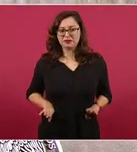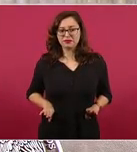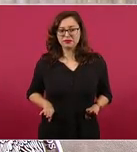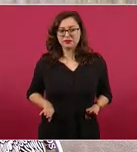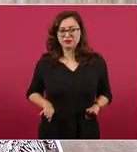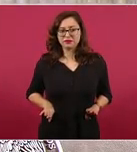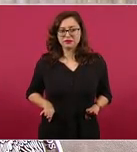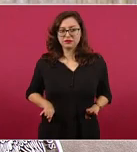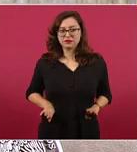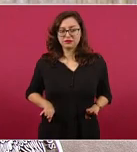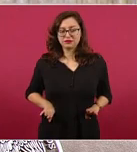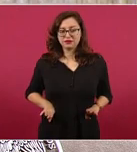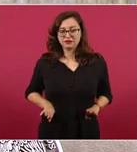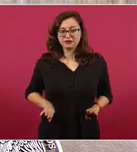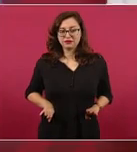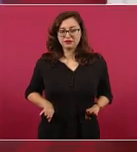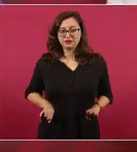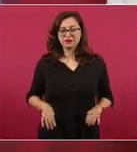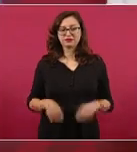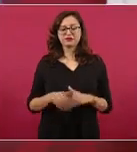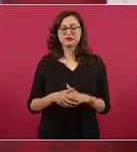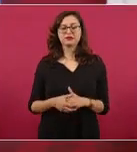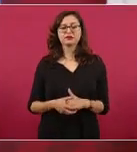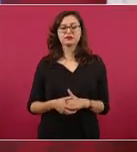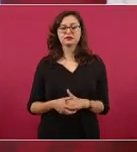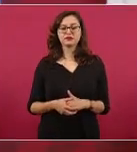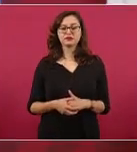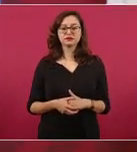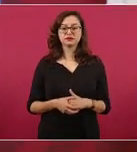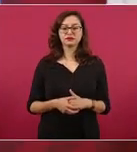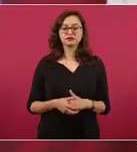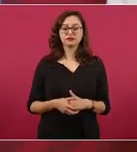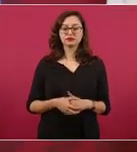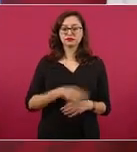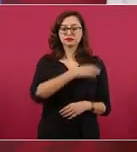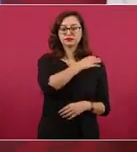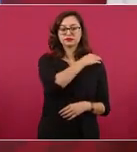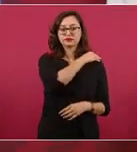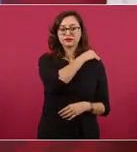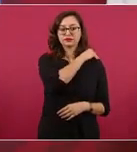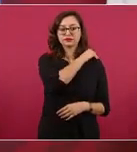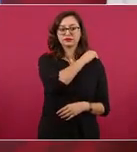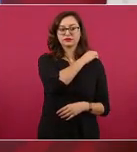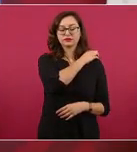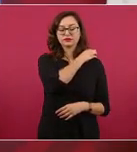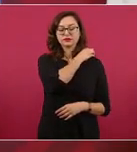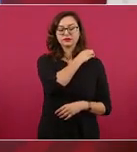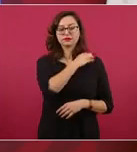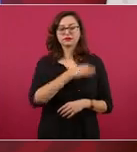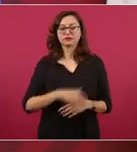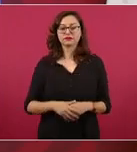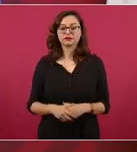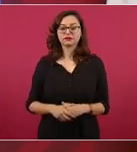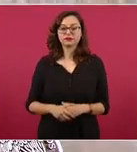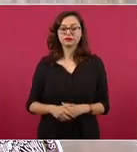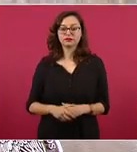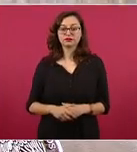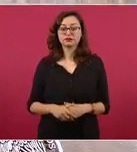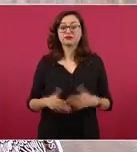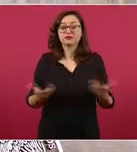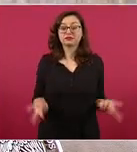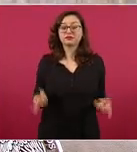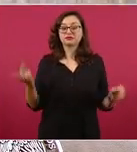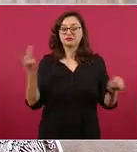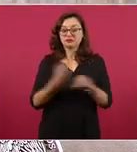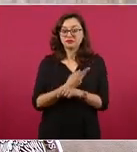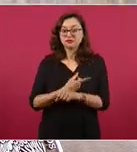Cuando empezaron a ceder los medios, ¿no?, con el derecho de